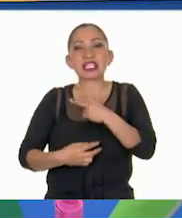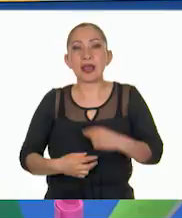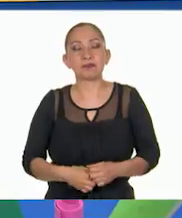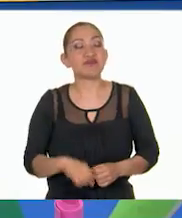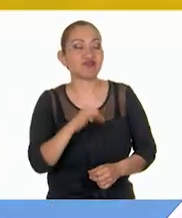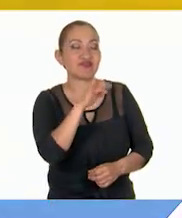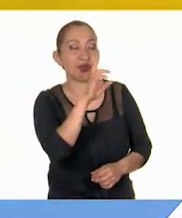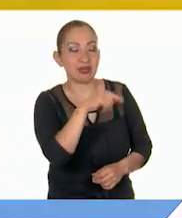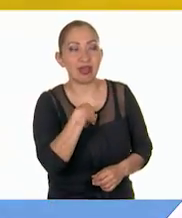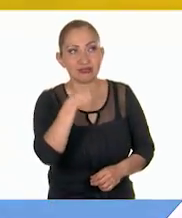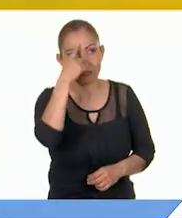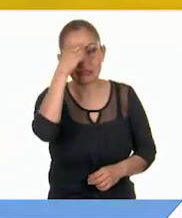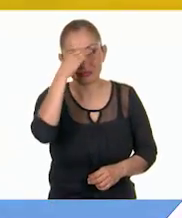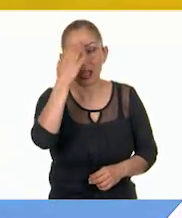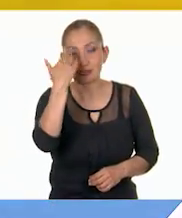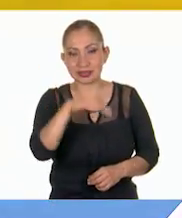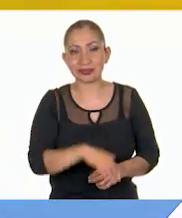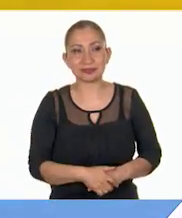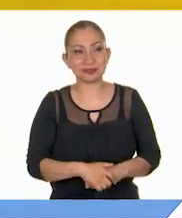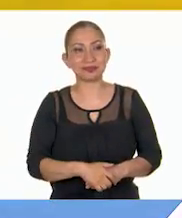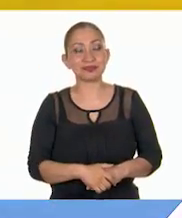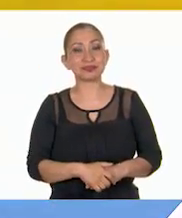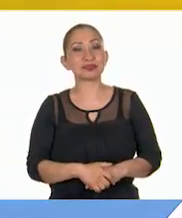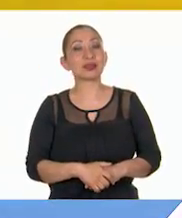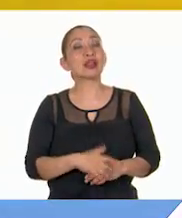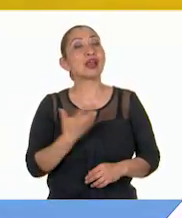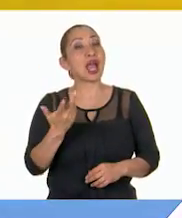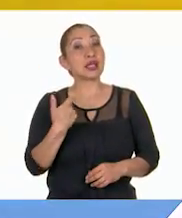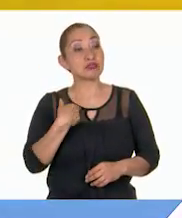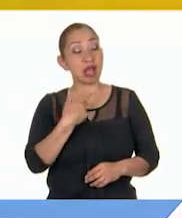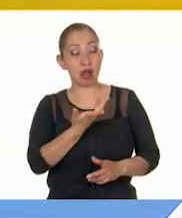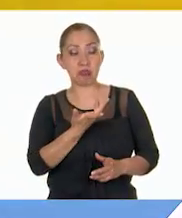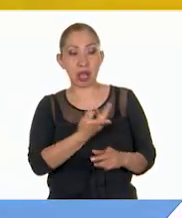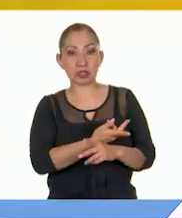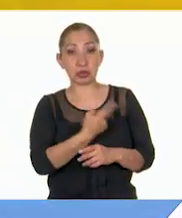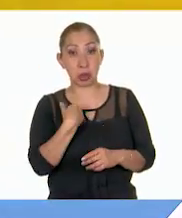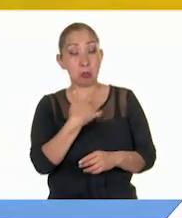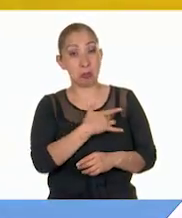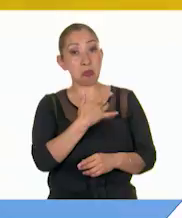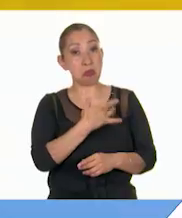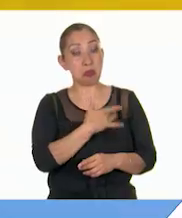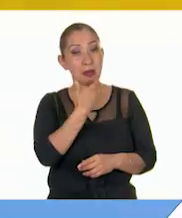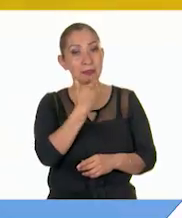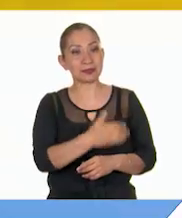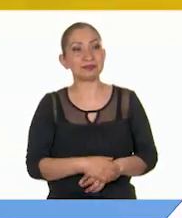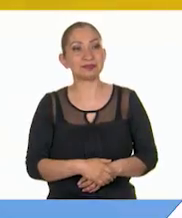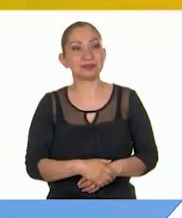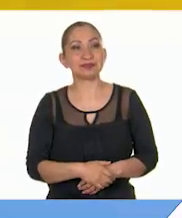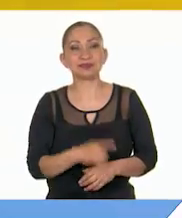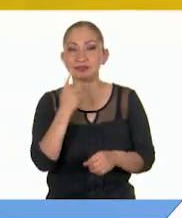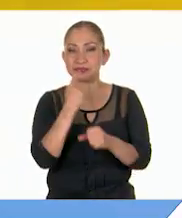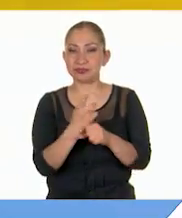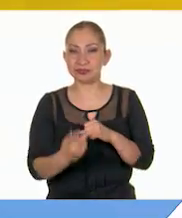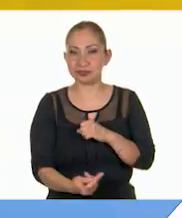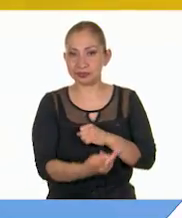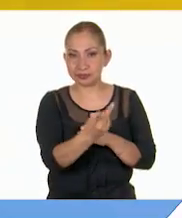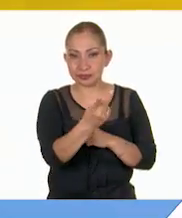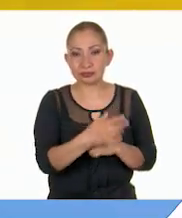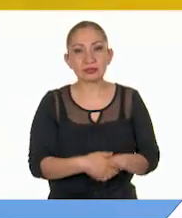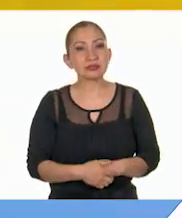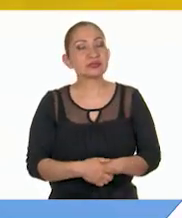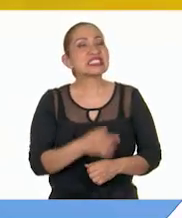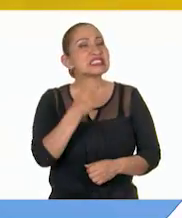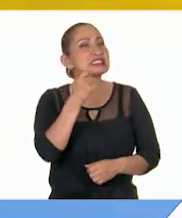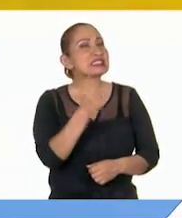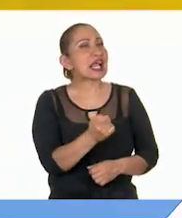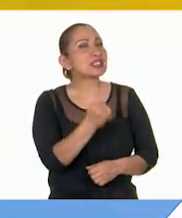Así es, María, lo tengo muy presente y el hecho me sigue llenando de satisfacción. Va la primera pregunta, María.